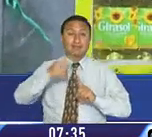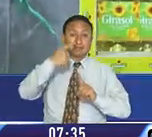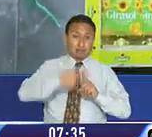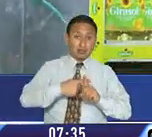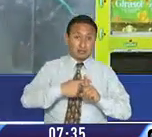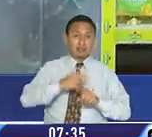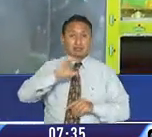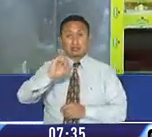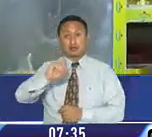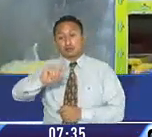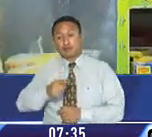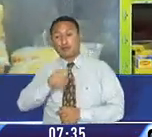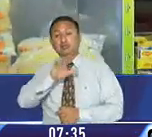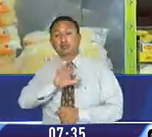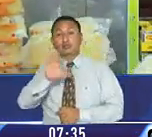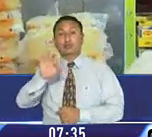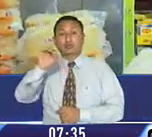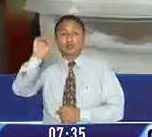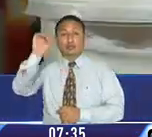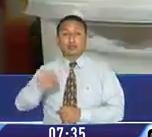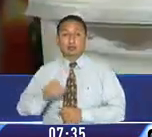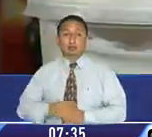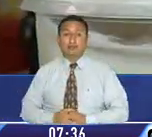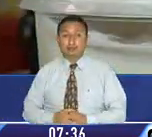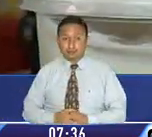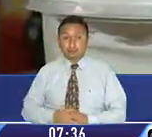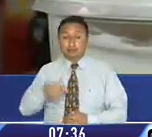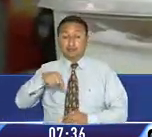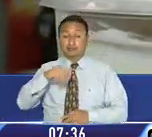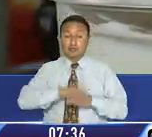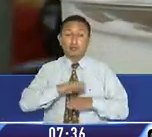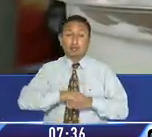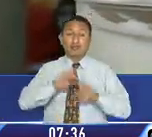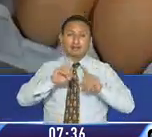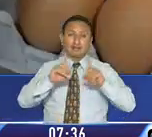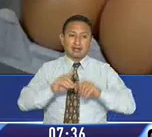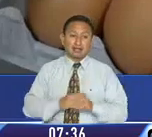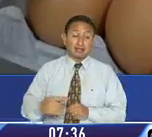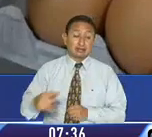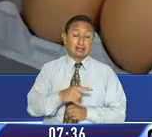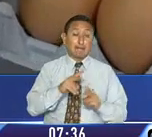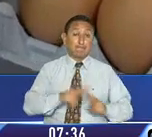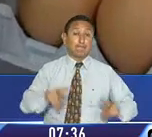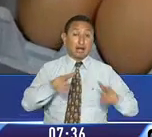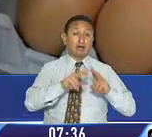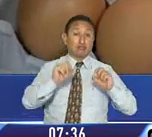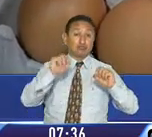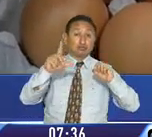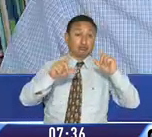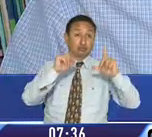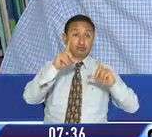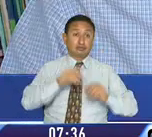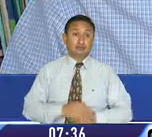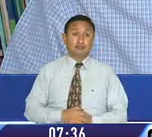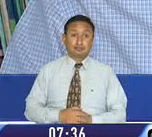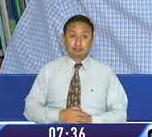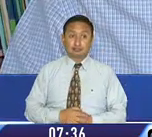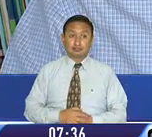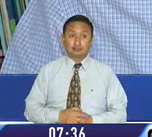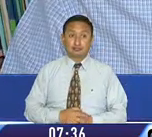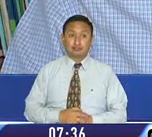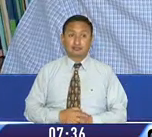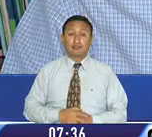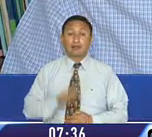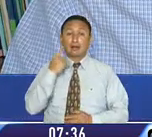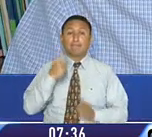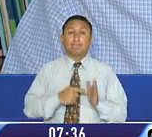un 0.59%. Es que hay factores que han incidido en el incremento de los precios de algunos productos. Están incrementándose, por ejemplo,